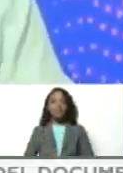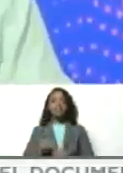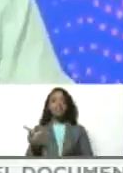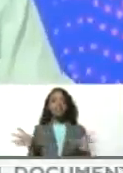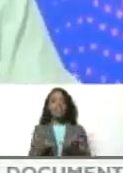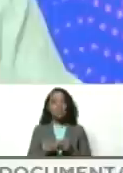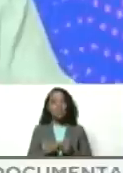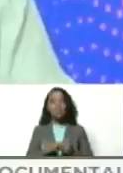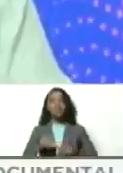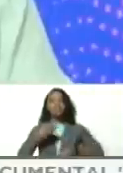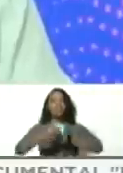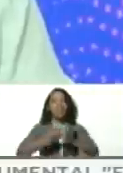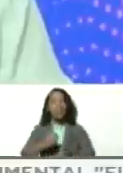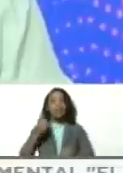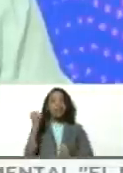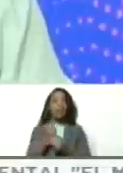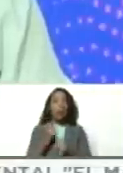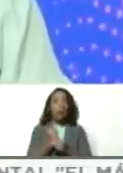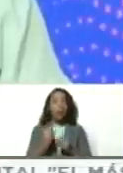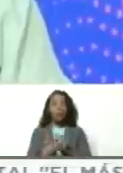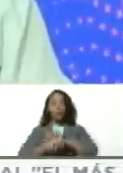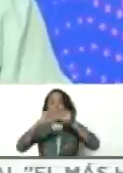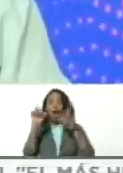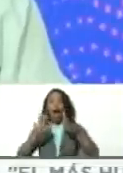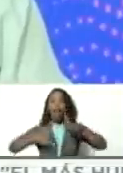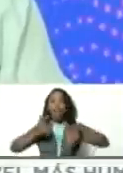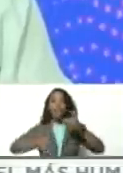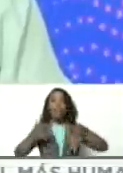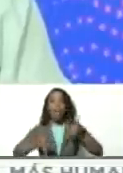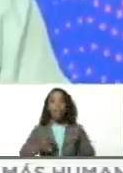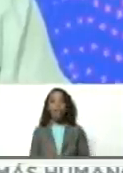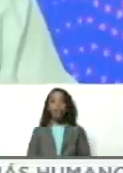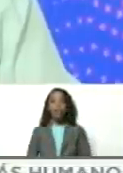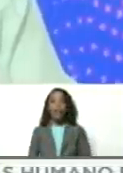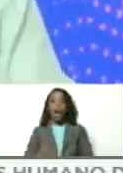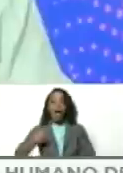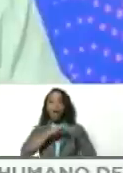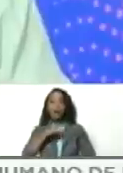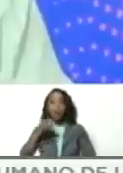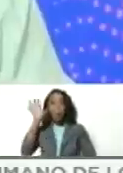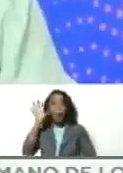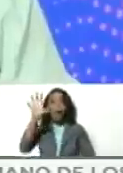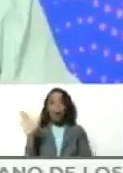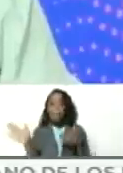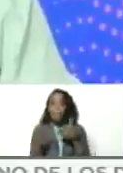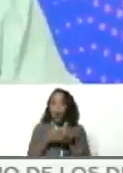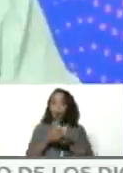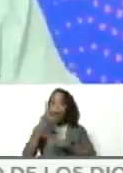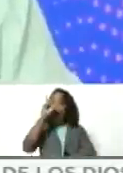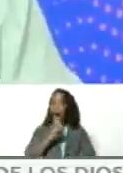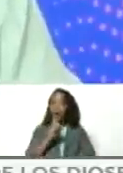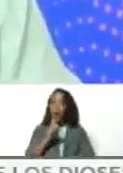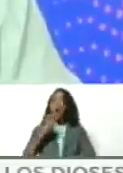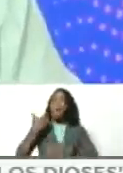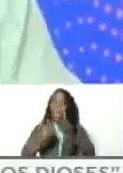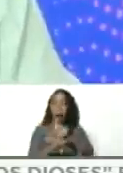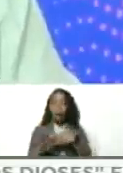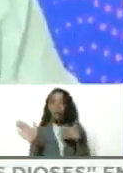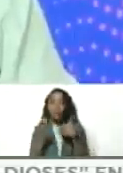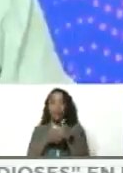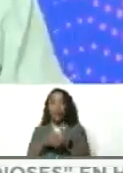emprendimiento. Impresionante la actividad con que nuestro país cierra el año. Vamos cerrando el